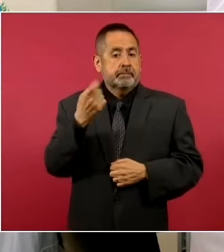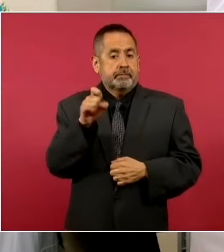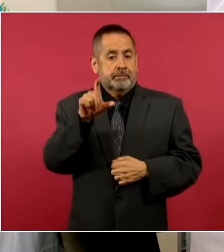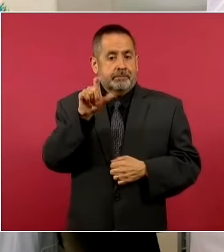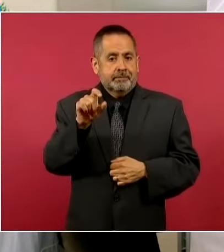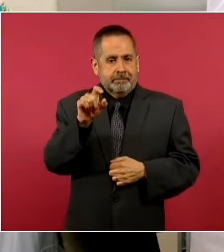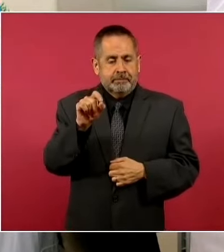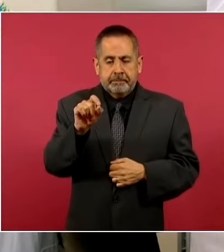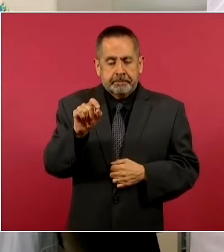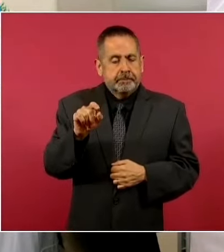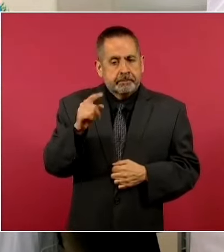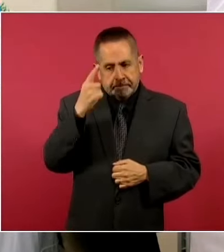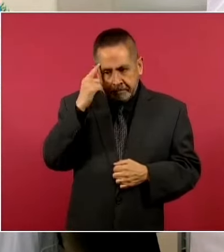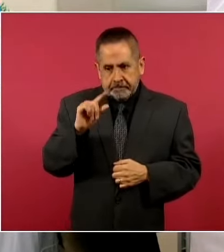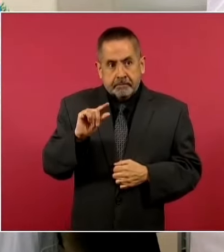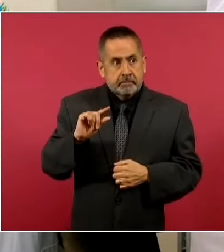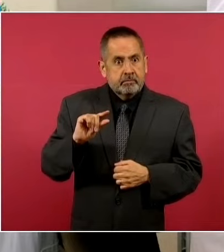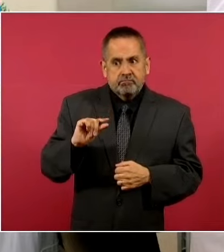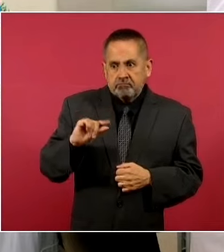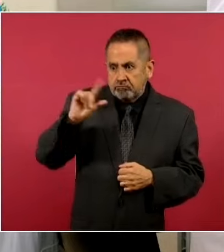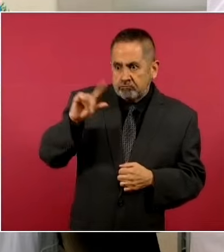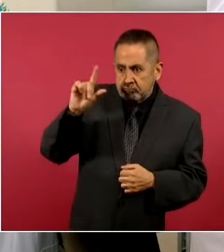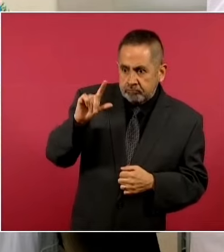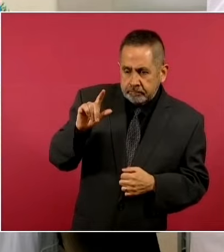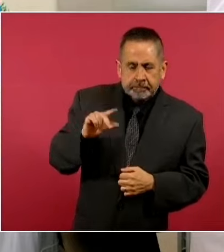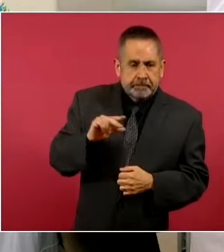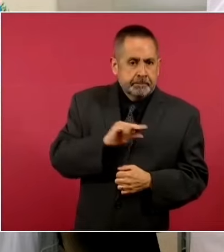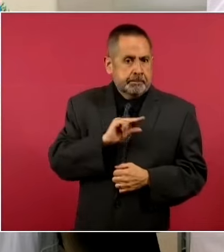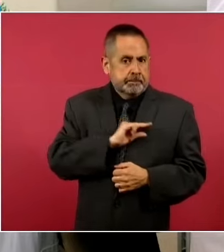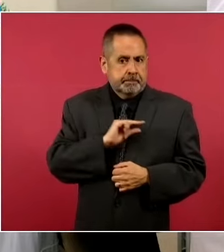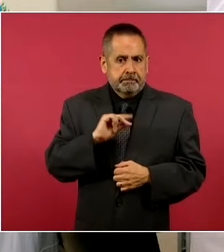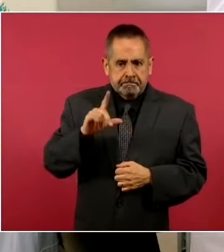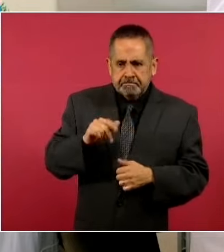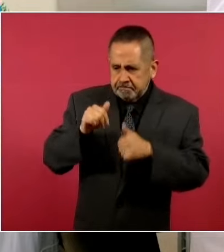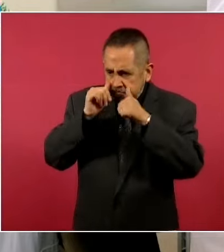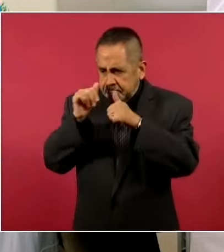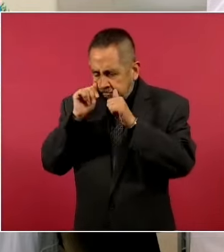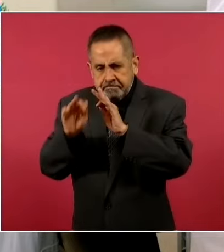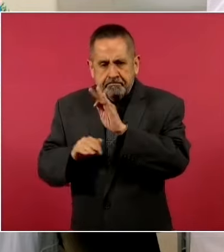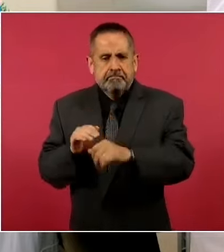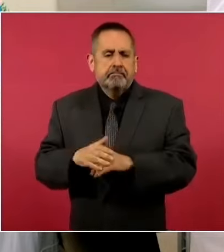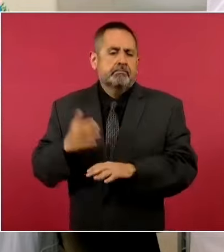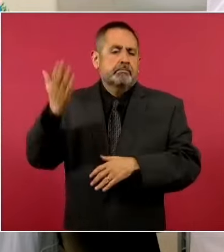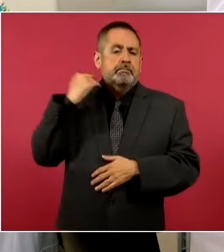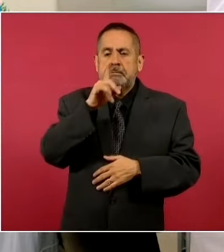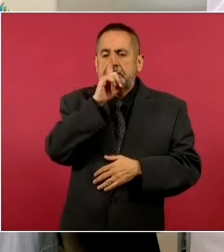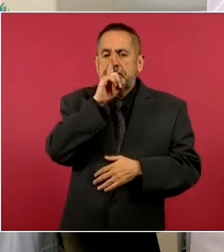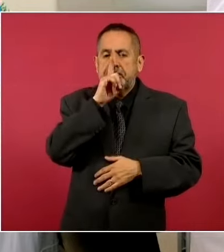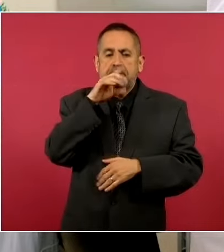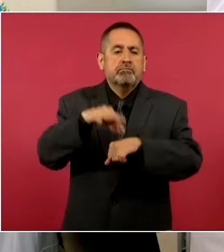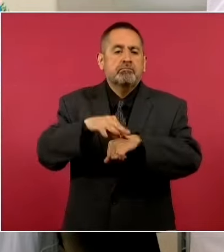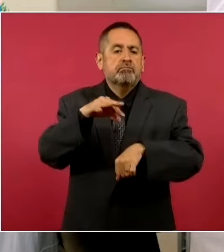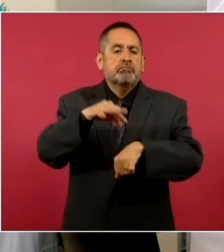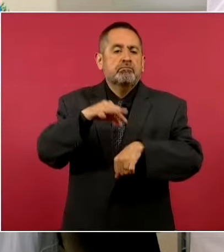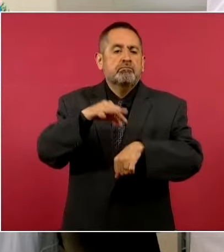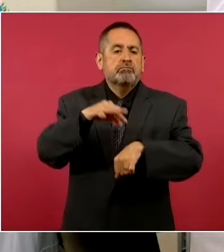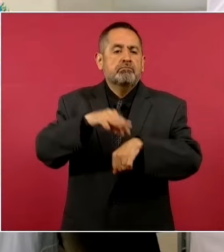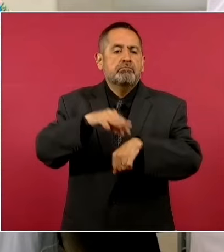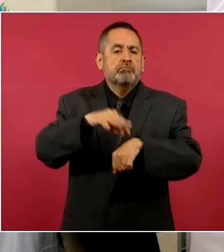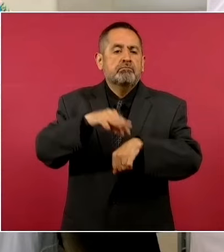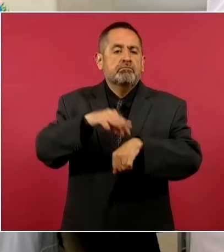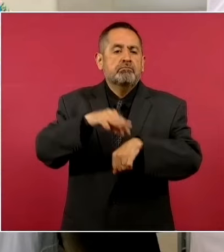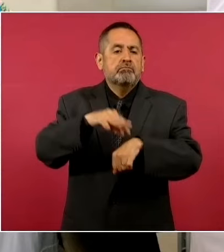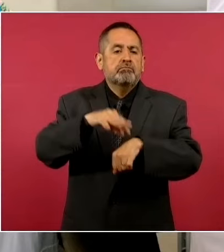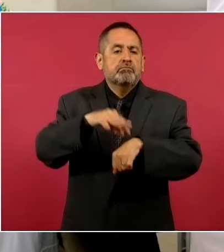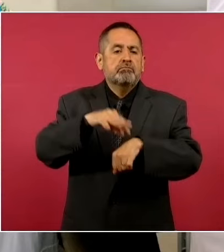consulta de especialidad, es decir, había lugares en donde no existía la consulta de especialidad, toda la consulta era de médicos generales y con